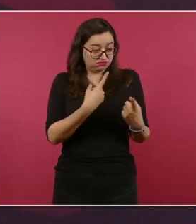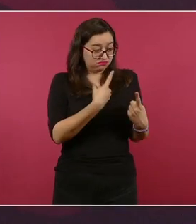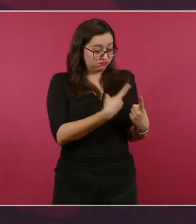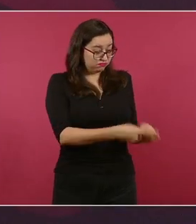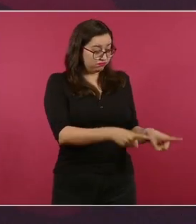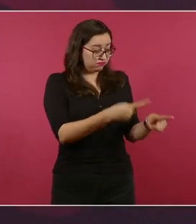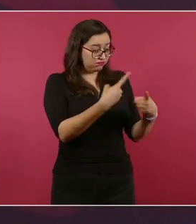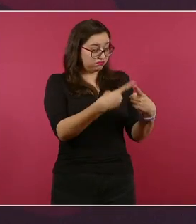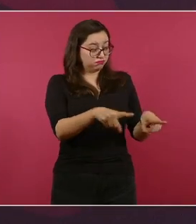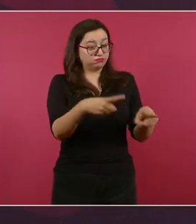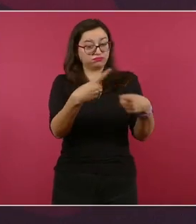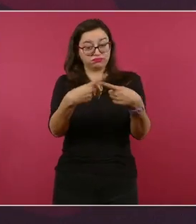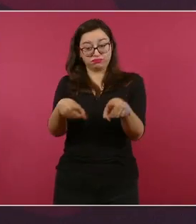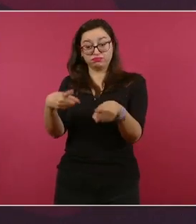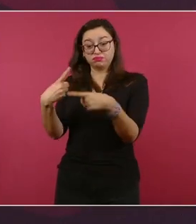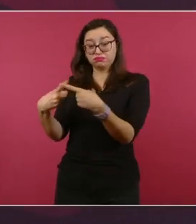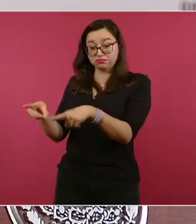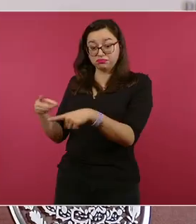y es uno de los países